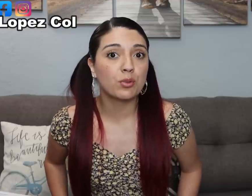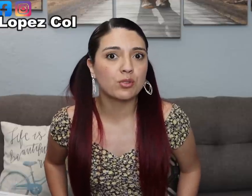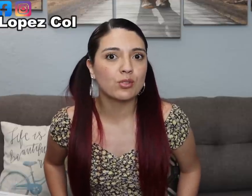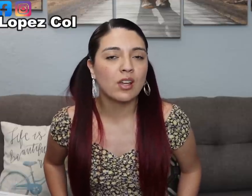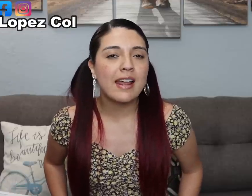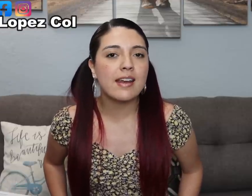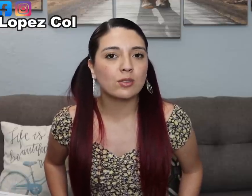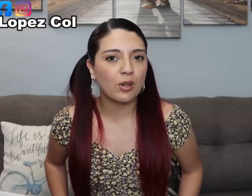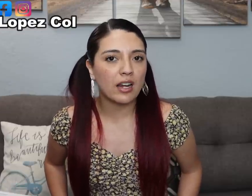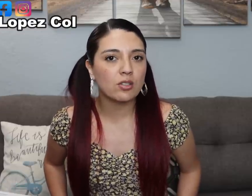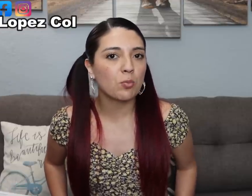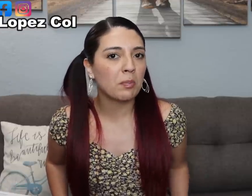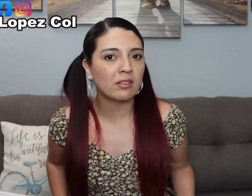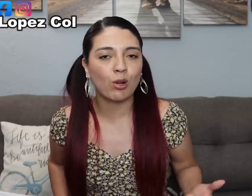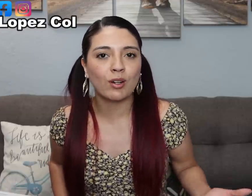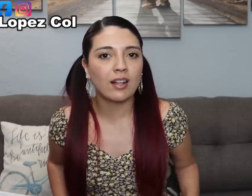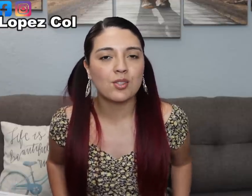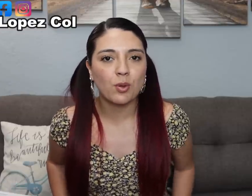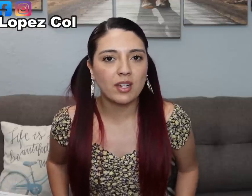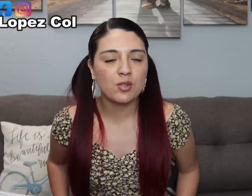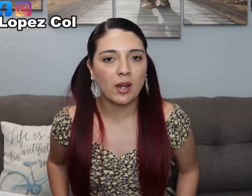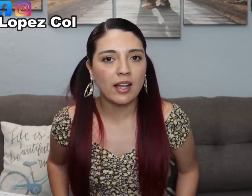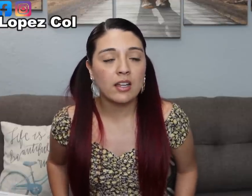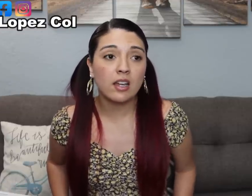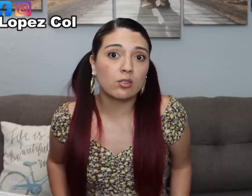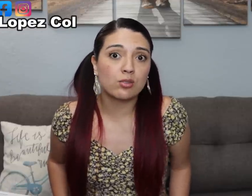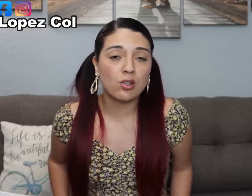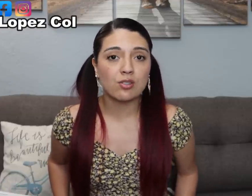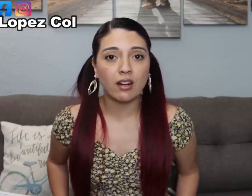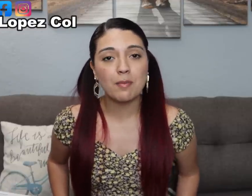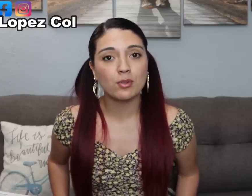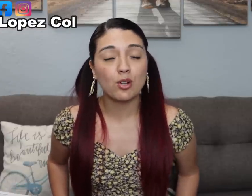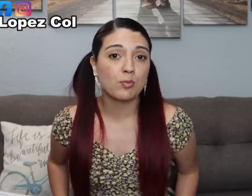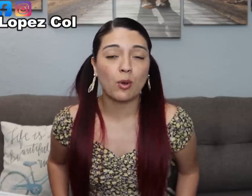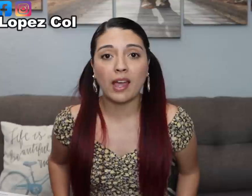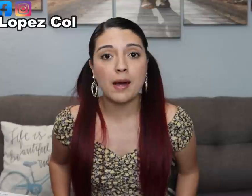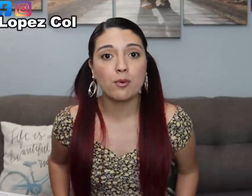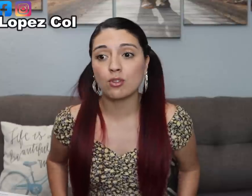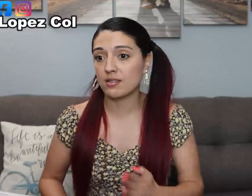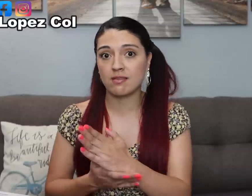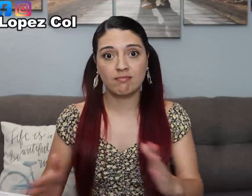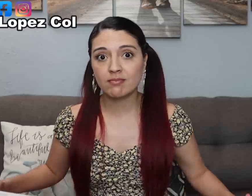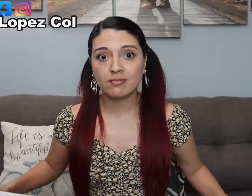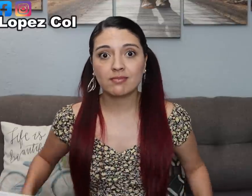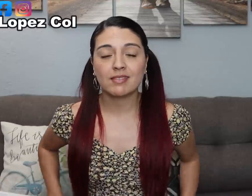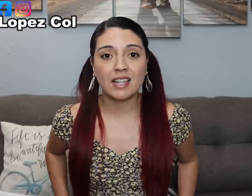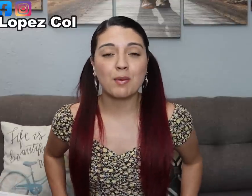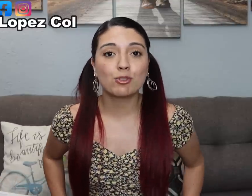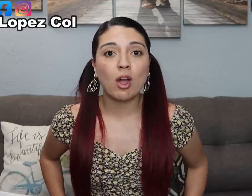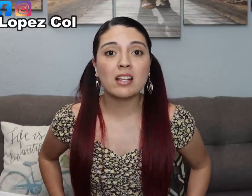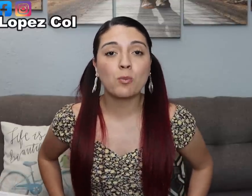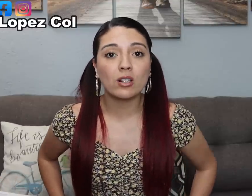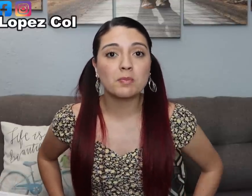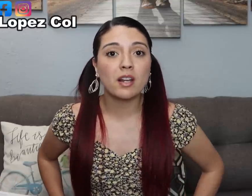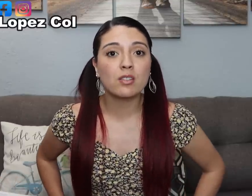sus recursos naturales como el petróleo en el caso de Venezuela, entonces los cerramos, los bloqueamos, les